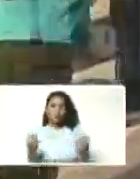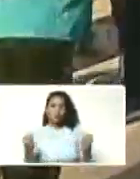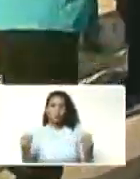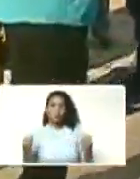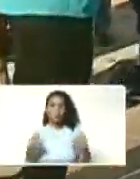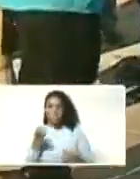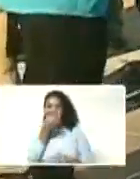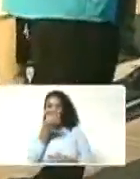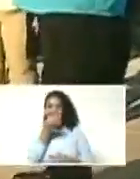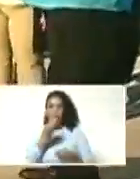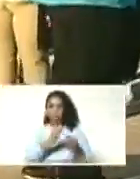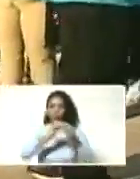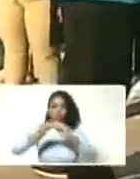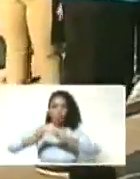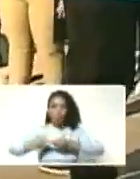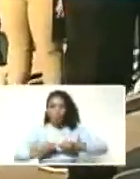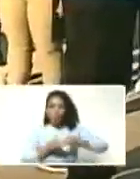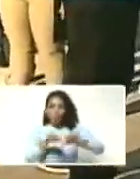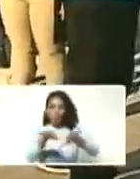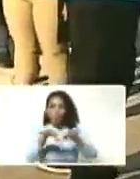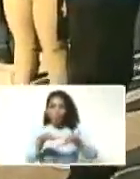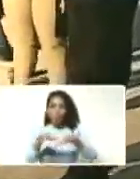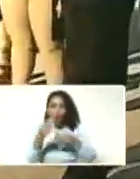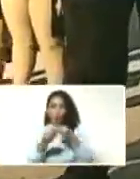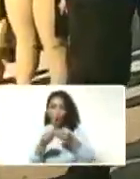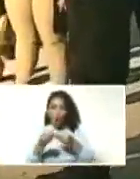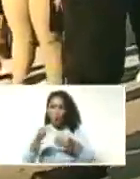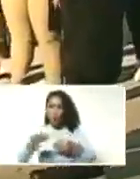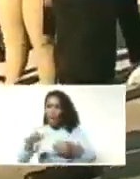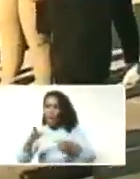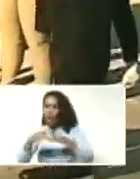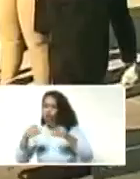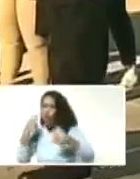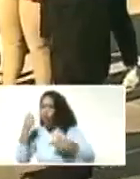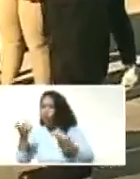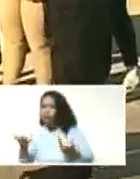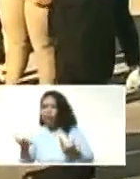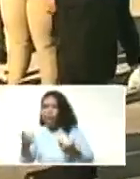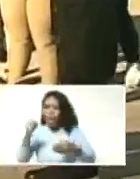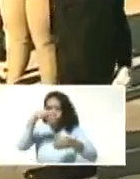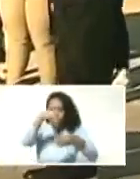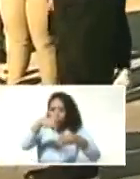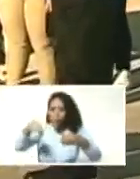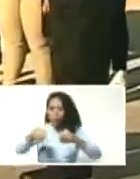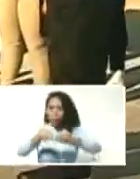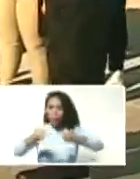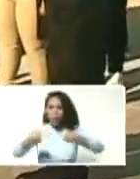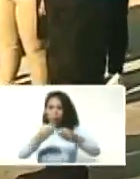jardín. Ah, ¿cómo está todo? Sembrando la tierra.